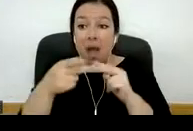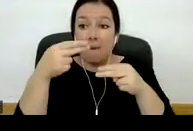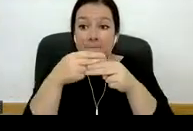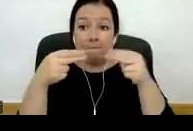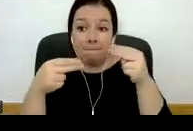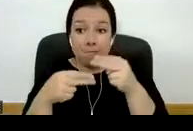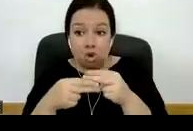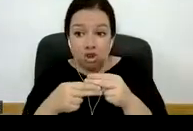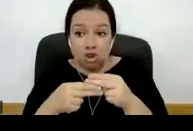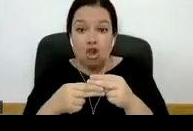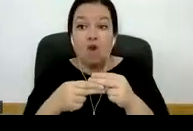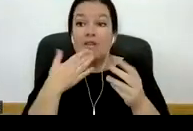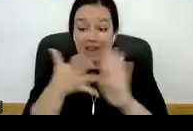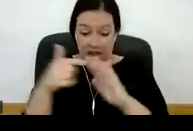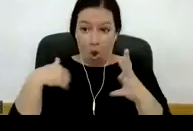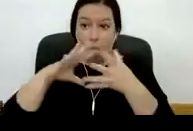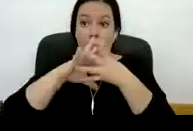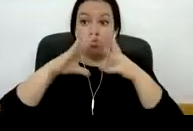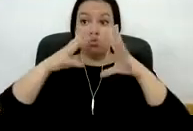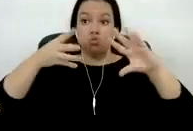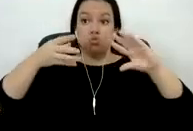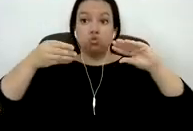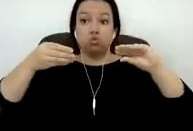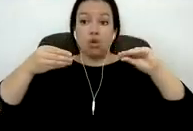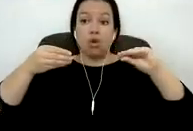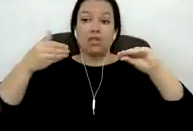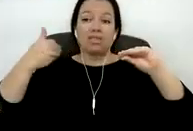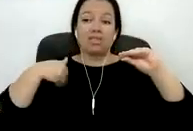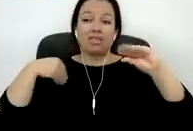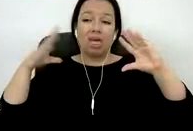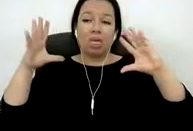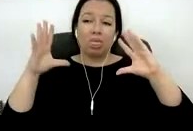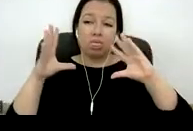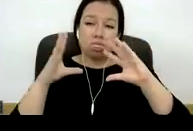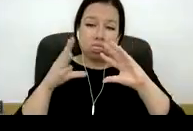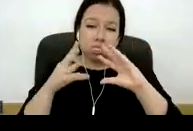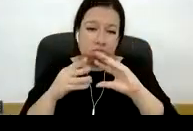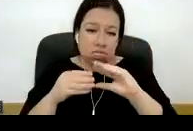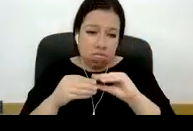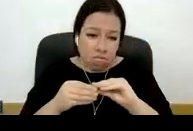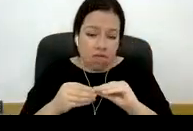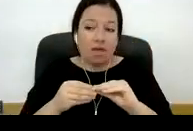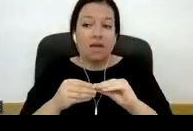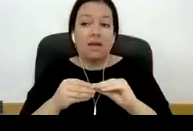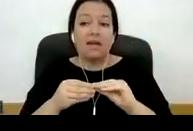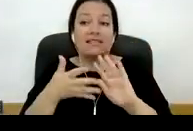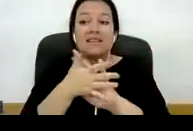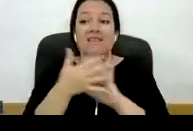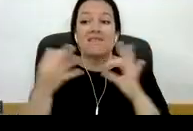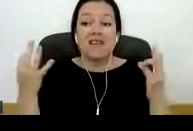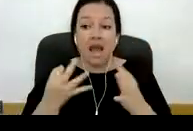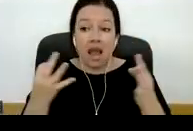sea, una disminución del músculo, de la proteína y por tanto del músculo también, lo que hace es